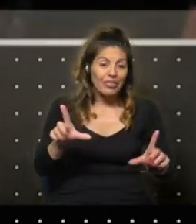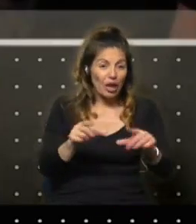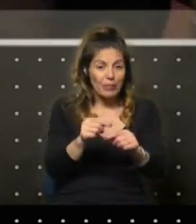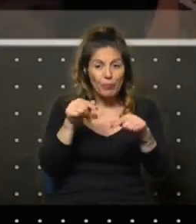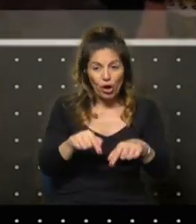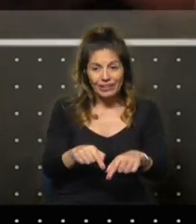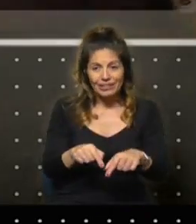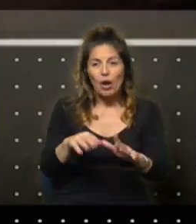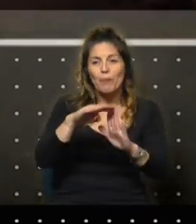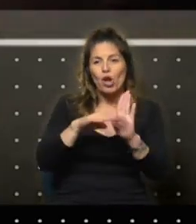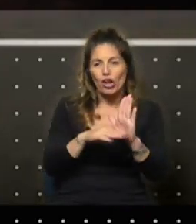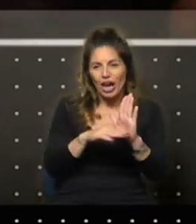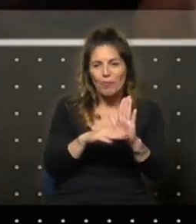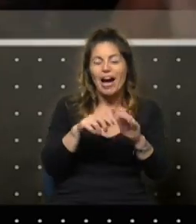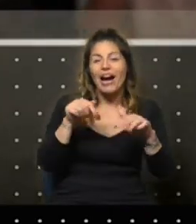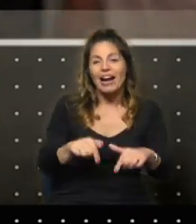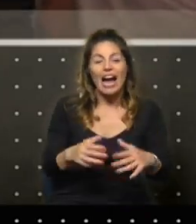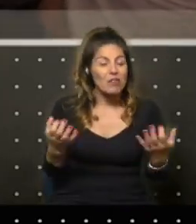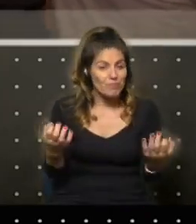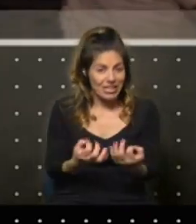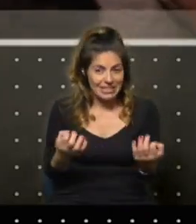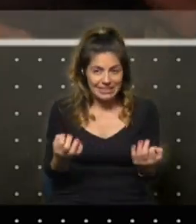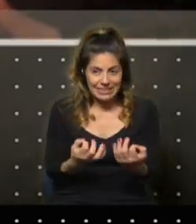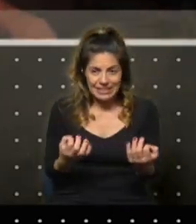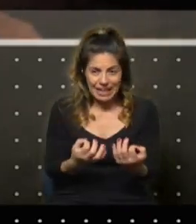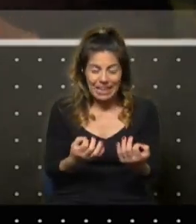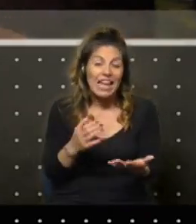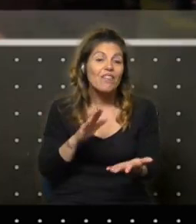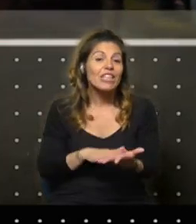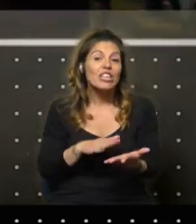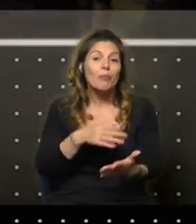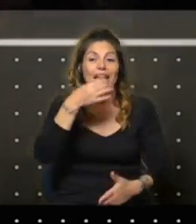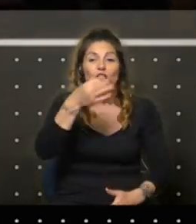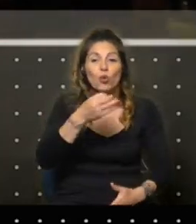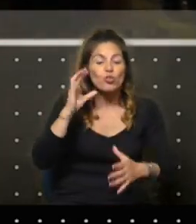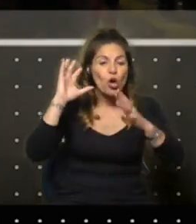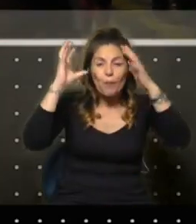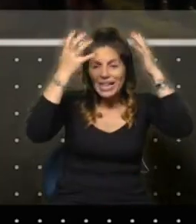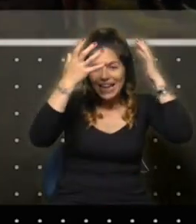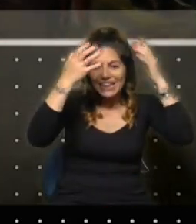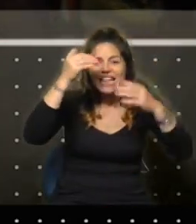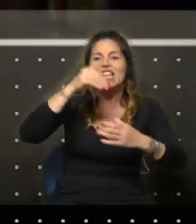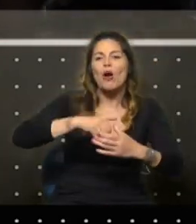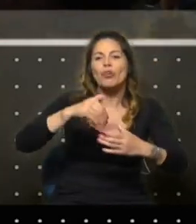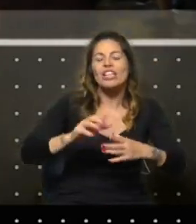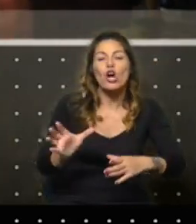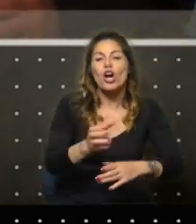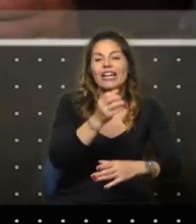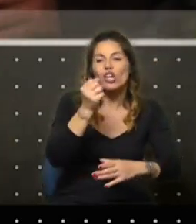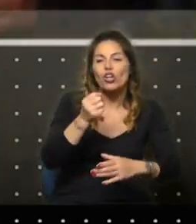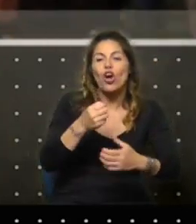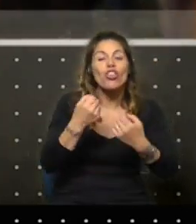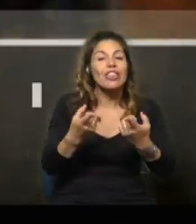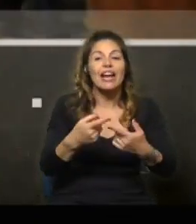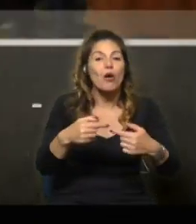esta edición de Sin fronteras especial este evidentemente el discurso de milei la votación que logró milei deja